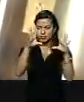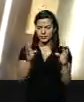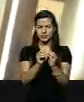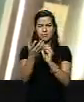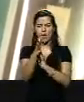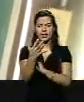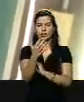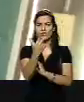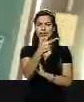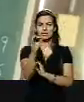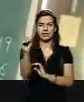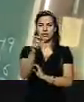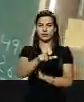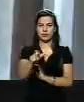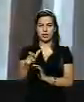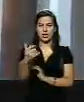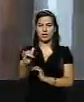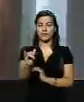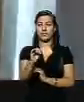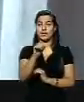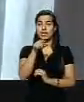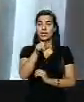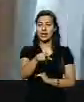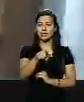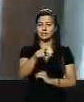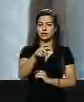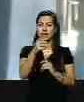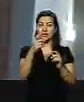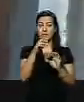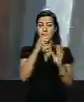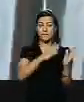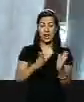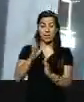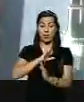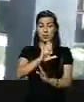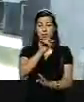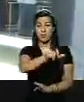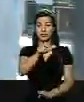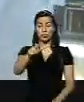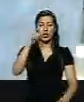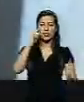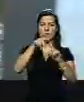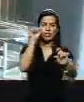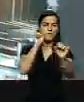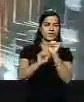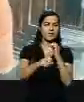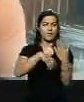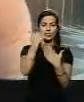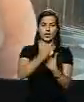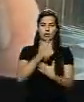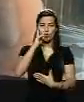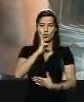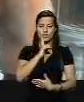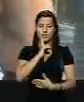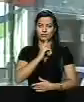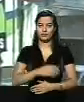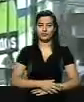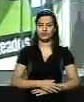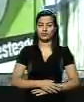alrededor de 300, siendo esta una de las estrategias de los ciudadanos para la defensa del proyecto bolivariano.